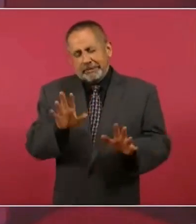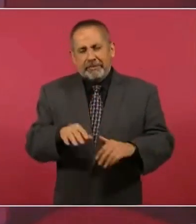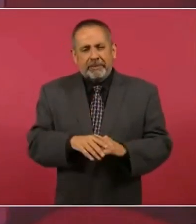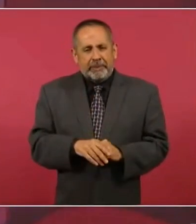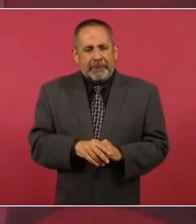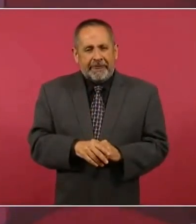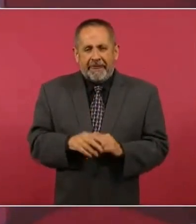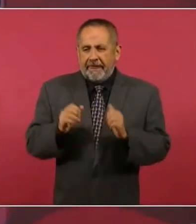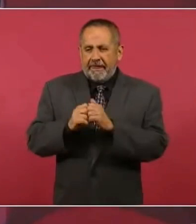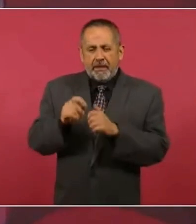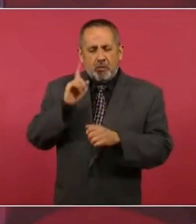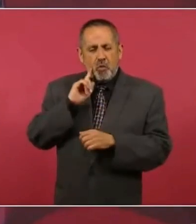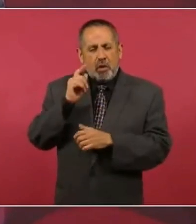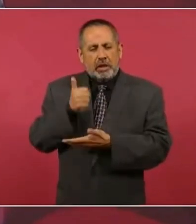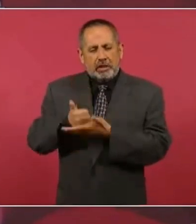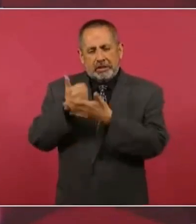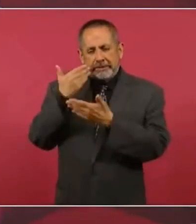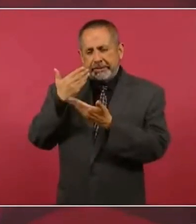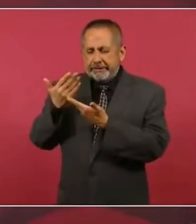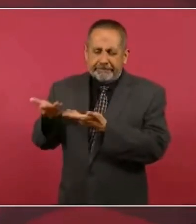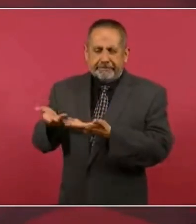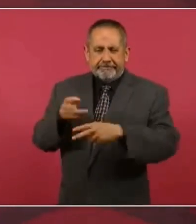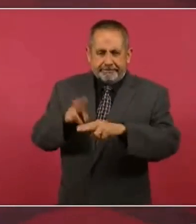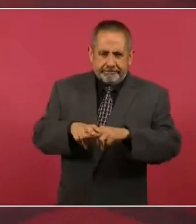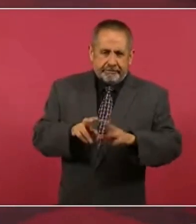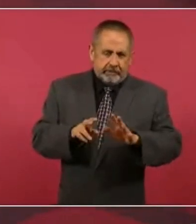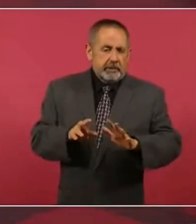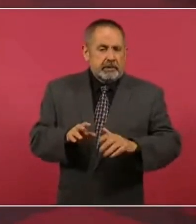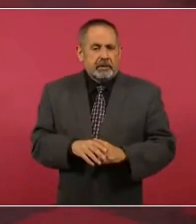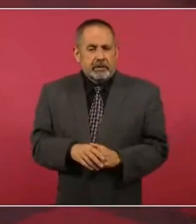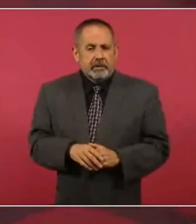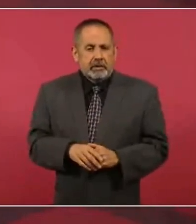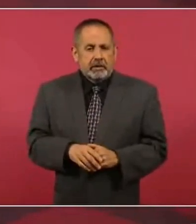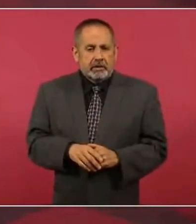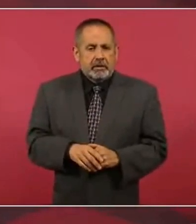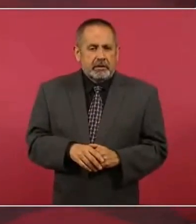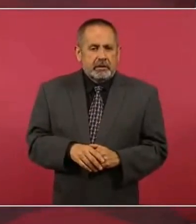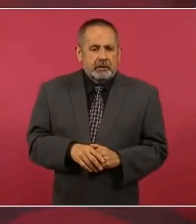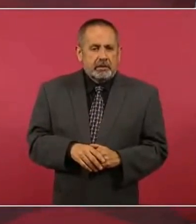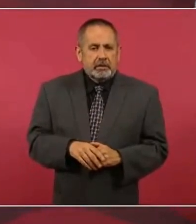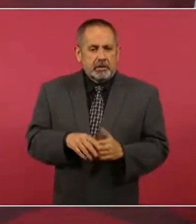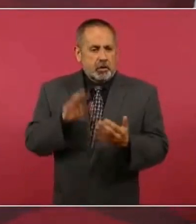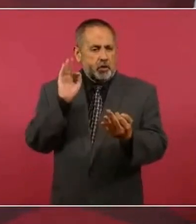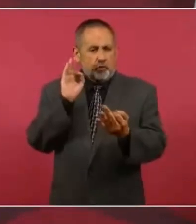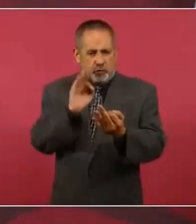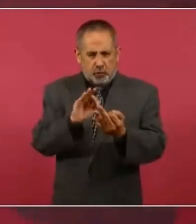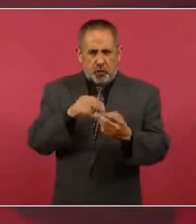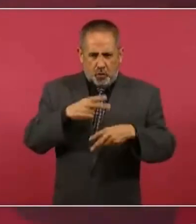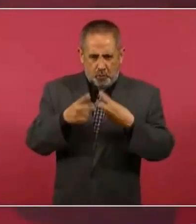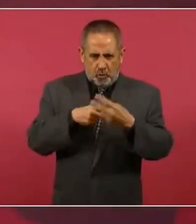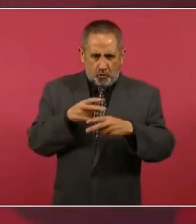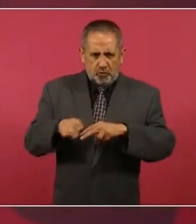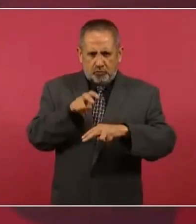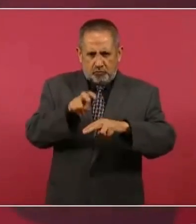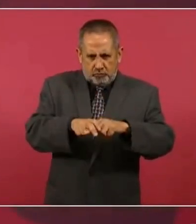Con las sobrecargos, ¿no? Muy amables. Y bueno, sí, cuando yo vayamos llegando, voy a ir. Y ahí va yo. Y esa